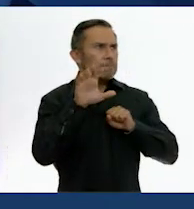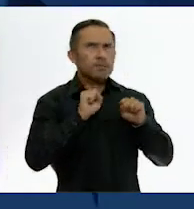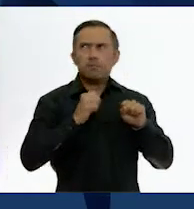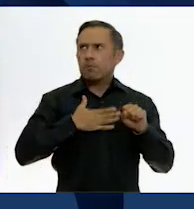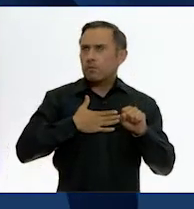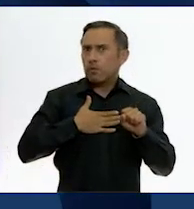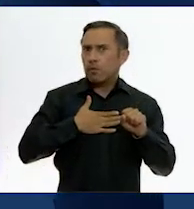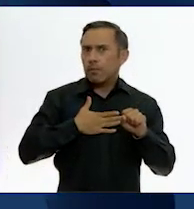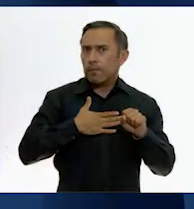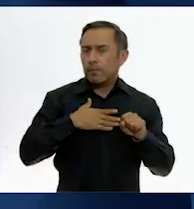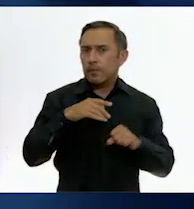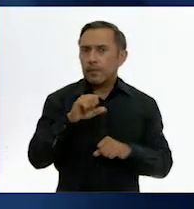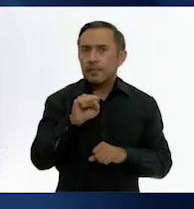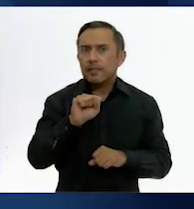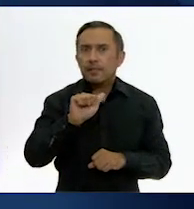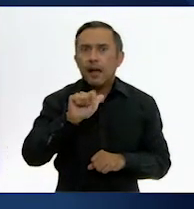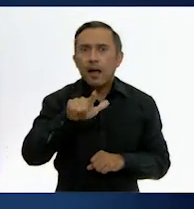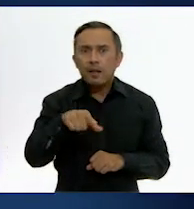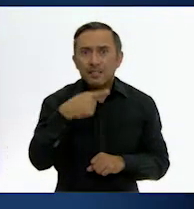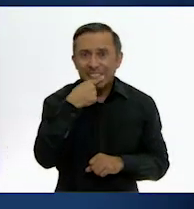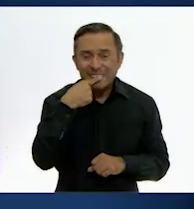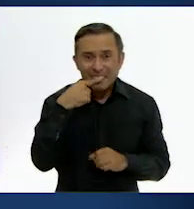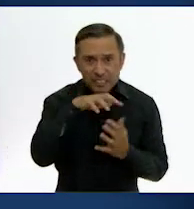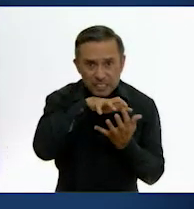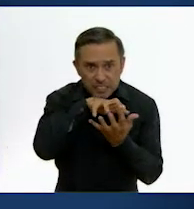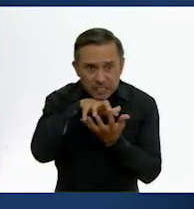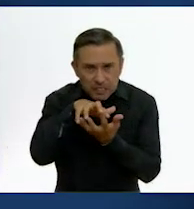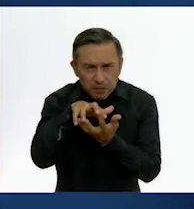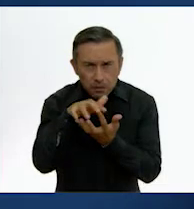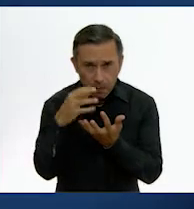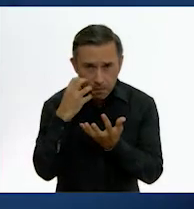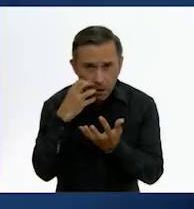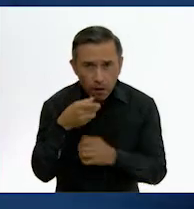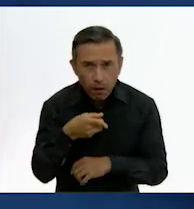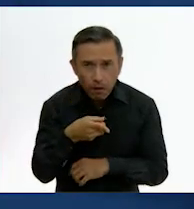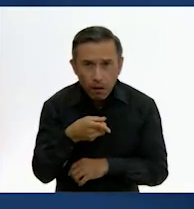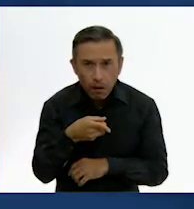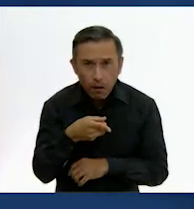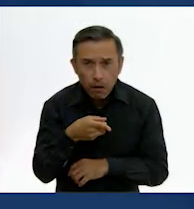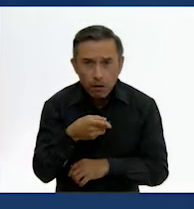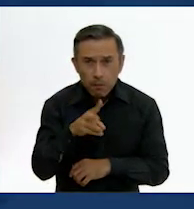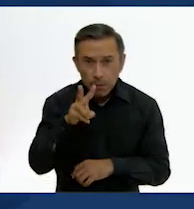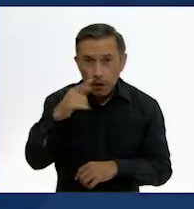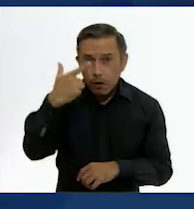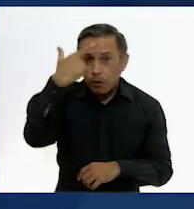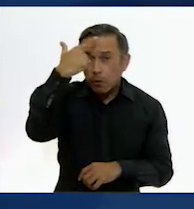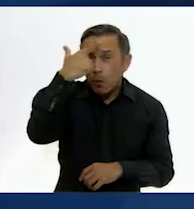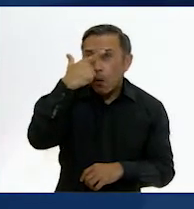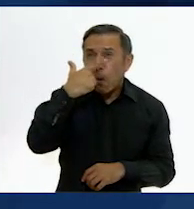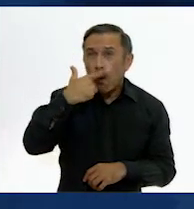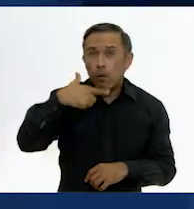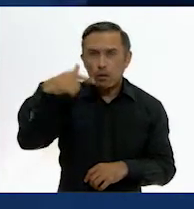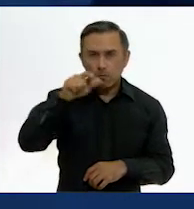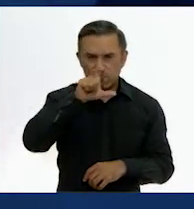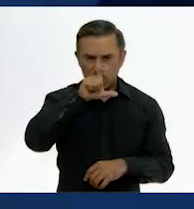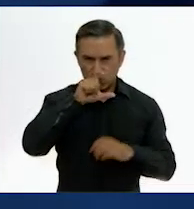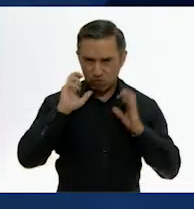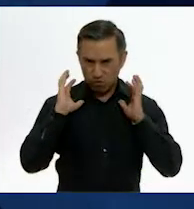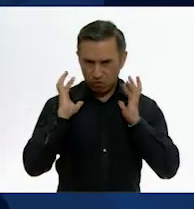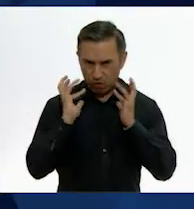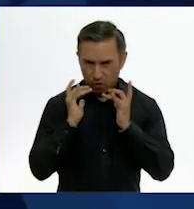dentadura de la sal es verdad que vuela de noche sobre mi patria un cóndor negro